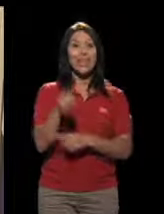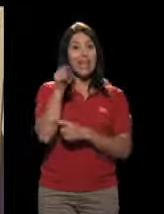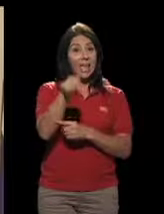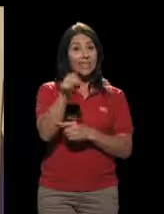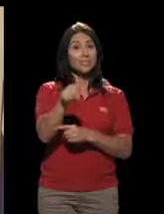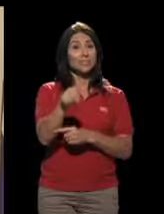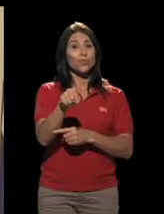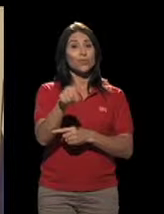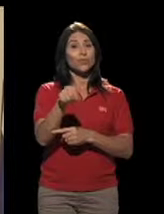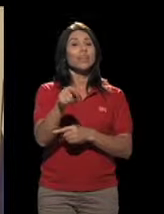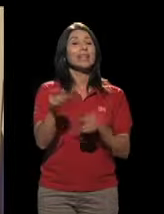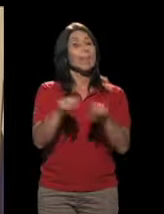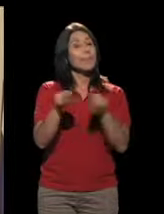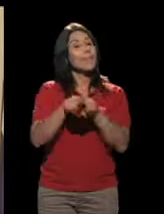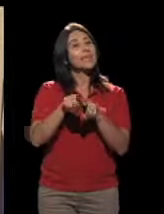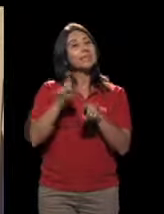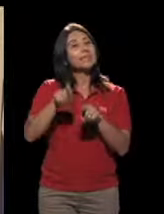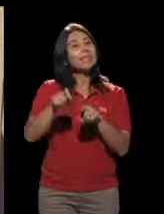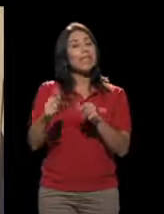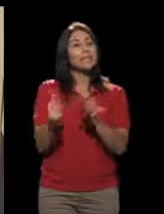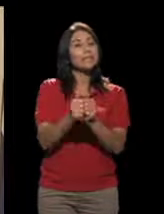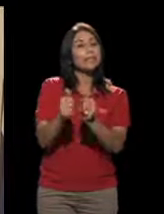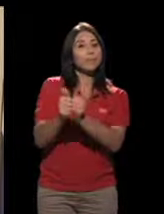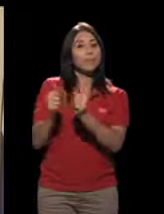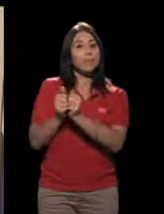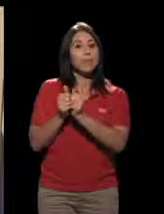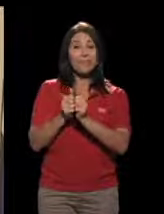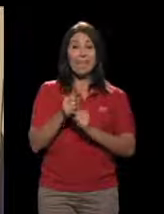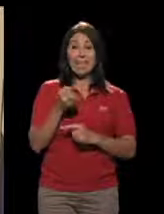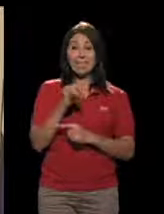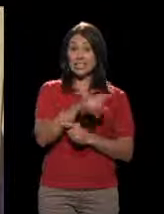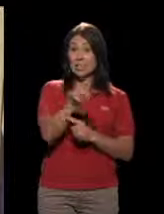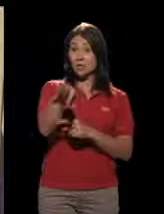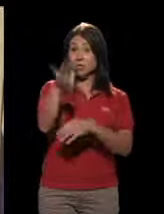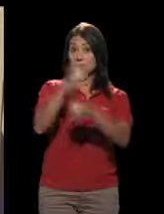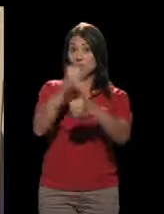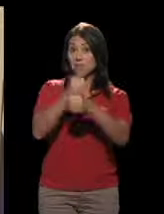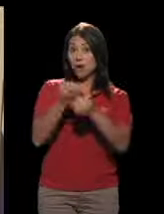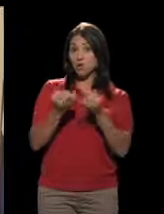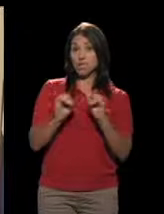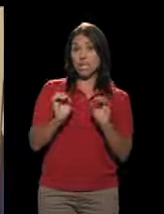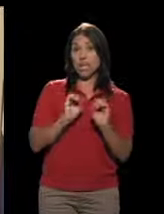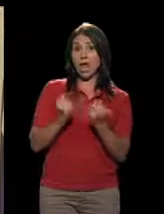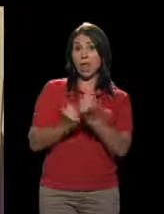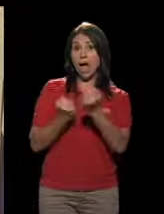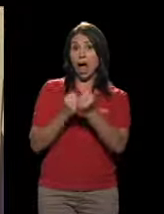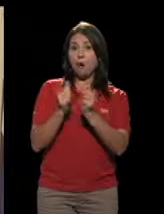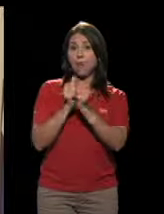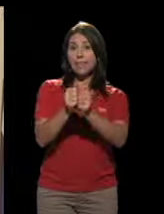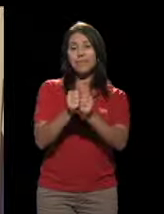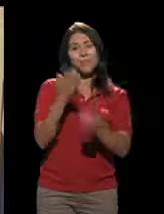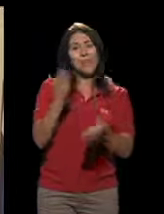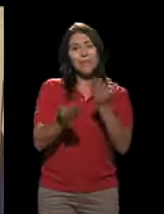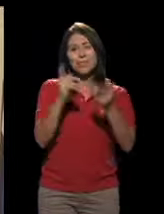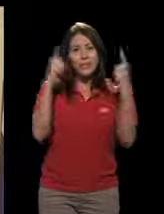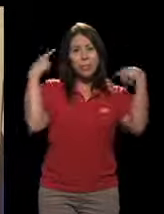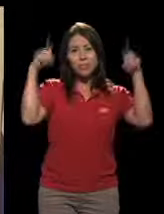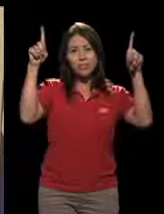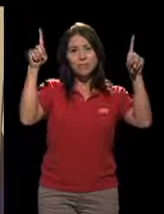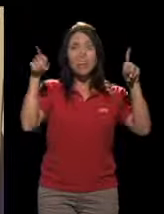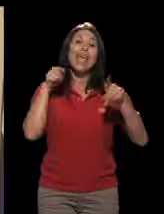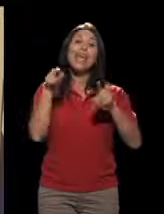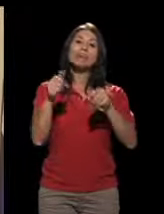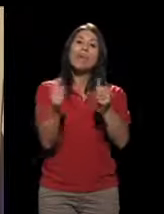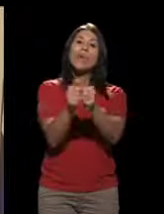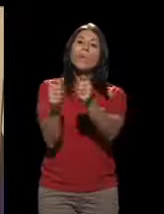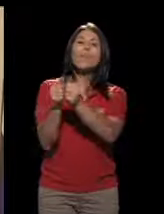Esto lleva a algunos acompañamientos. Si la inserción se da sin este acompañamiento, es probable que no sea exitosa. Este acompañamiento debe